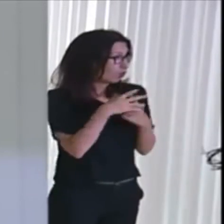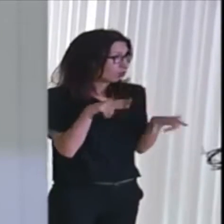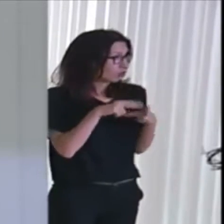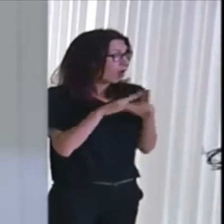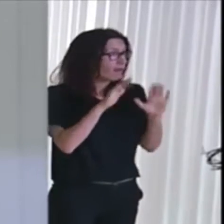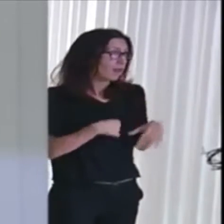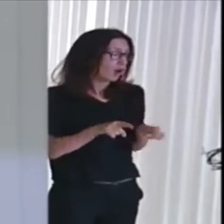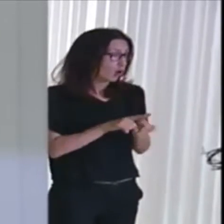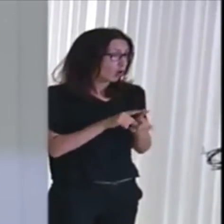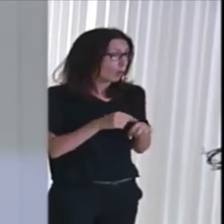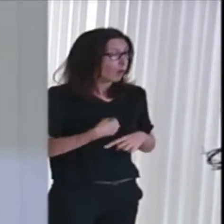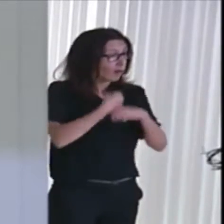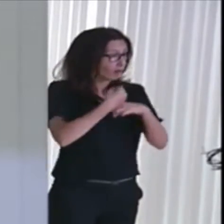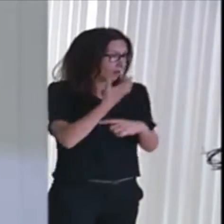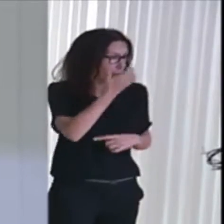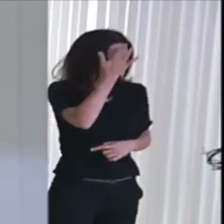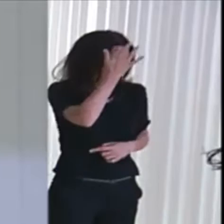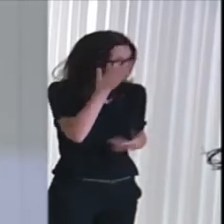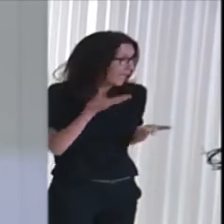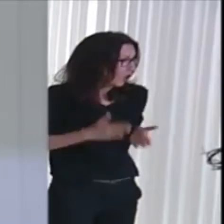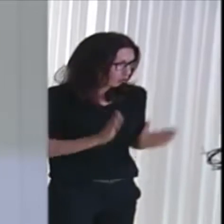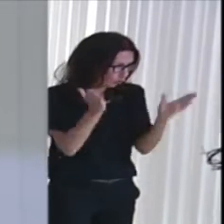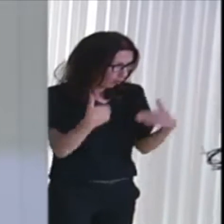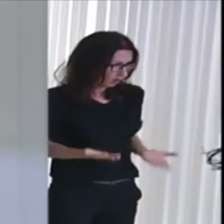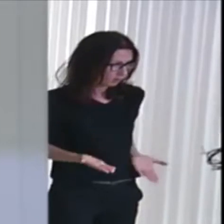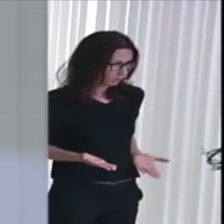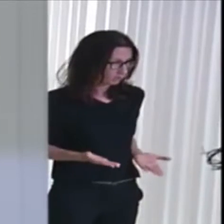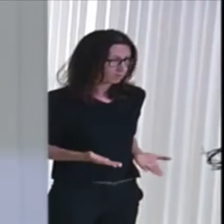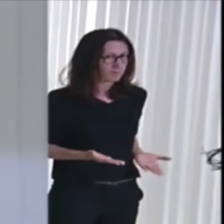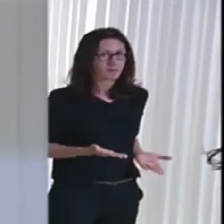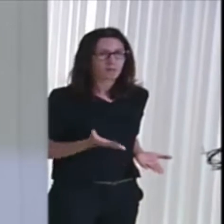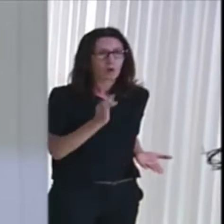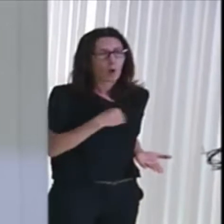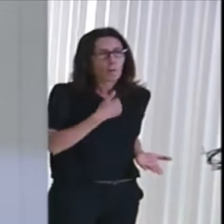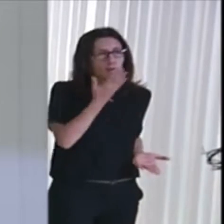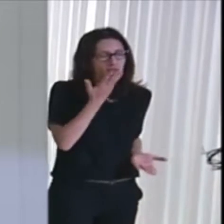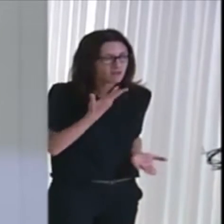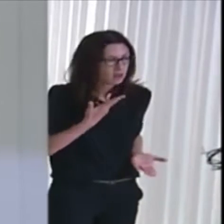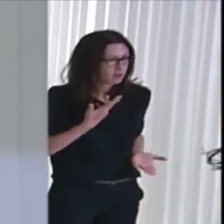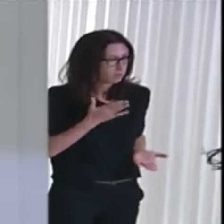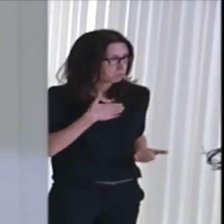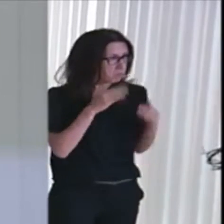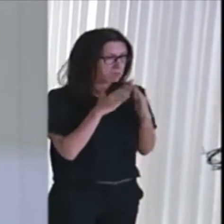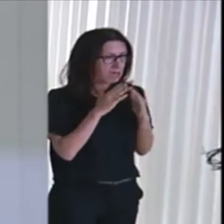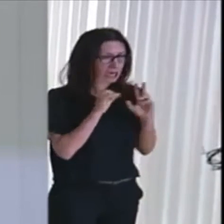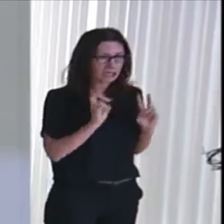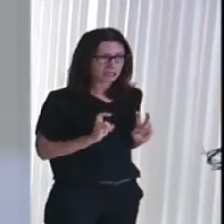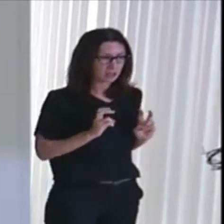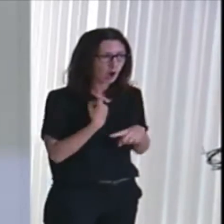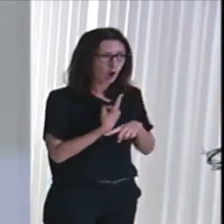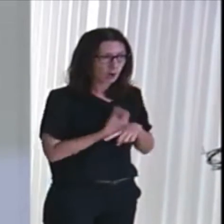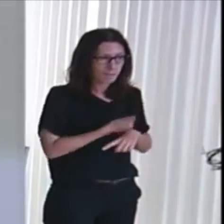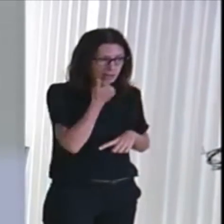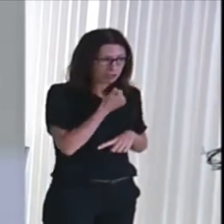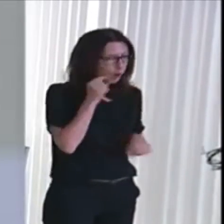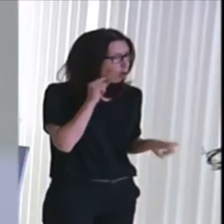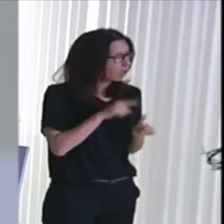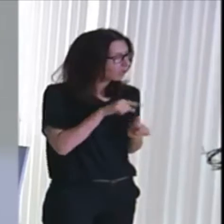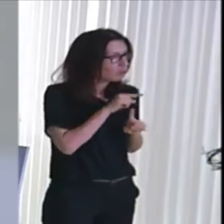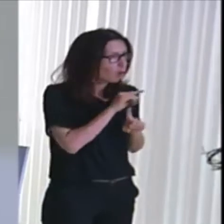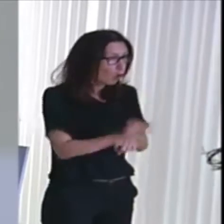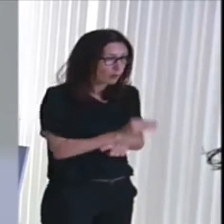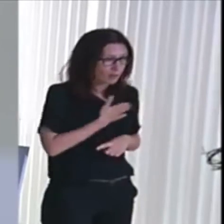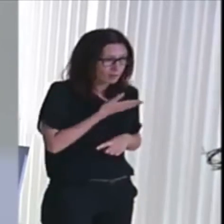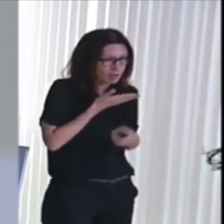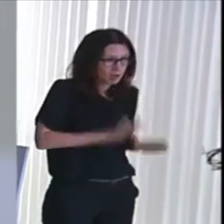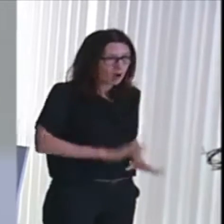decir, si yo no hubiera tenido hijos y no hubiera preferido estar en mi casa más horas para cuidarlos, me